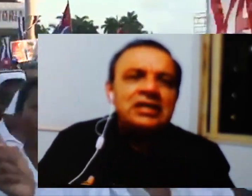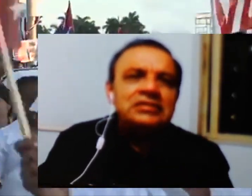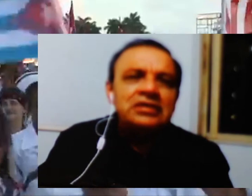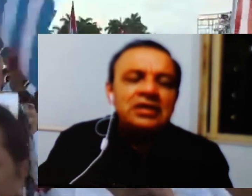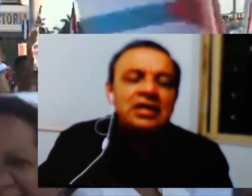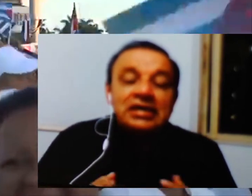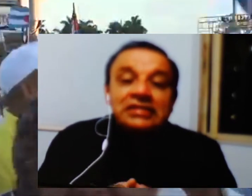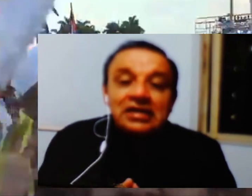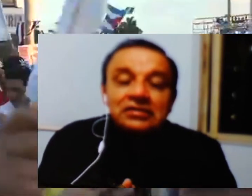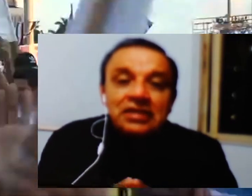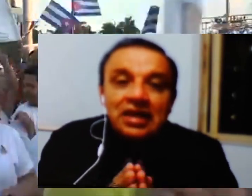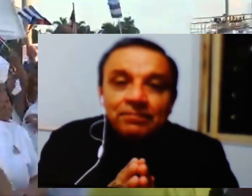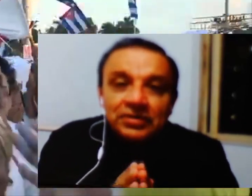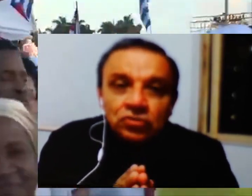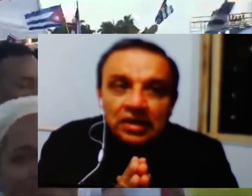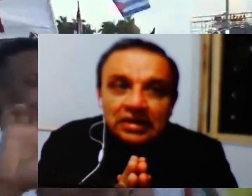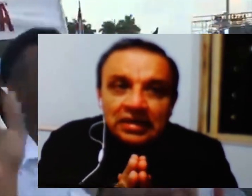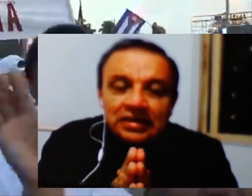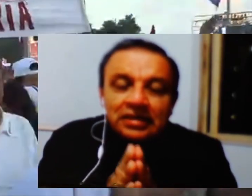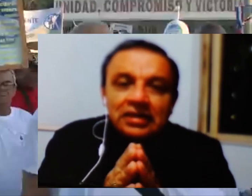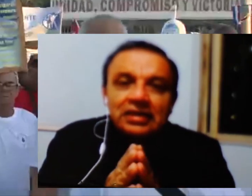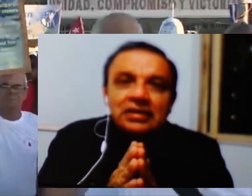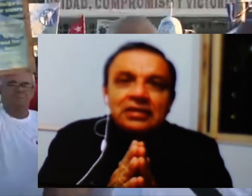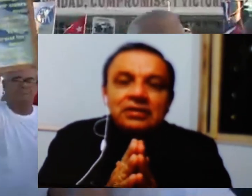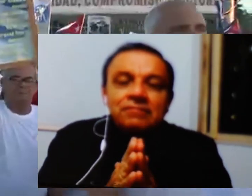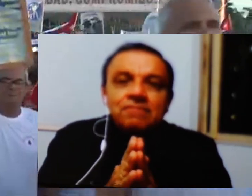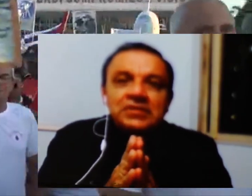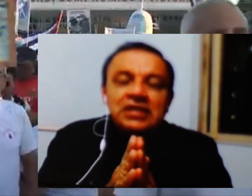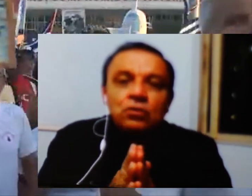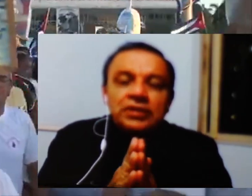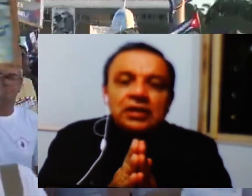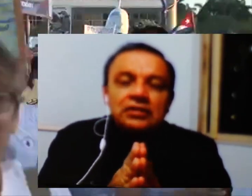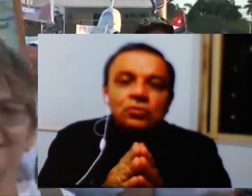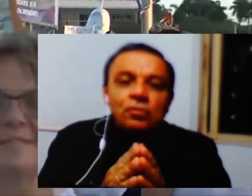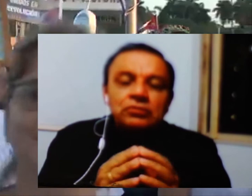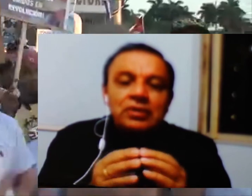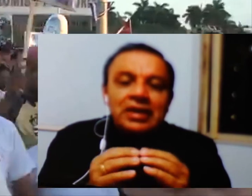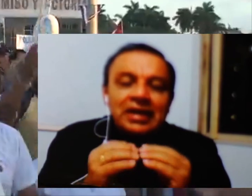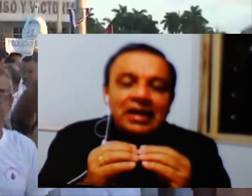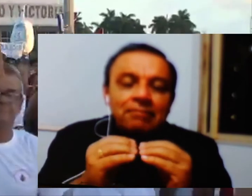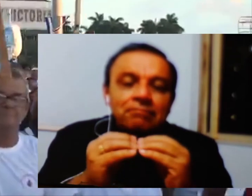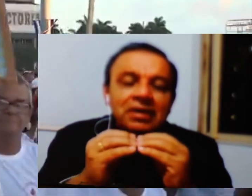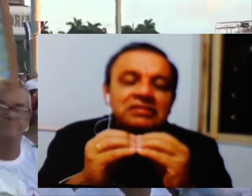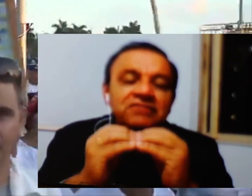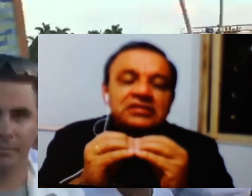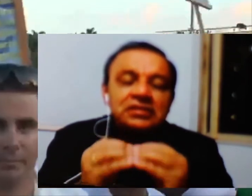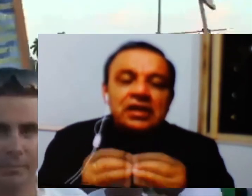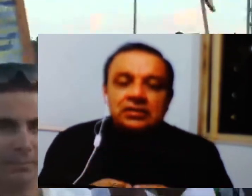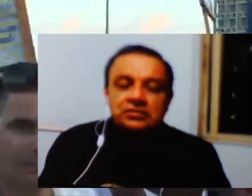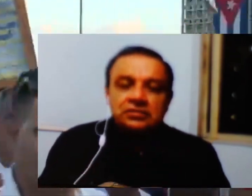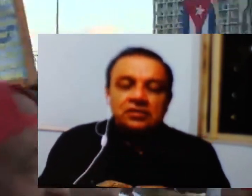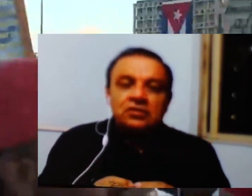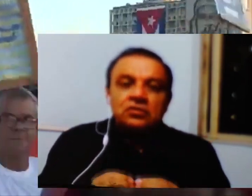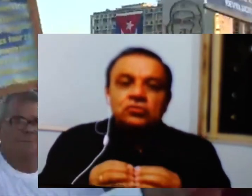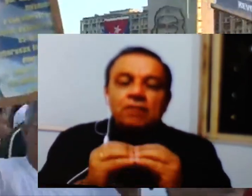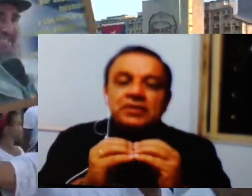lo sentían así, están las personas que se encuentran en estos momentos en la escala más difícil